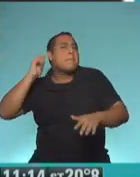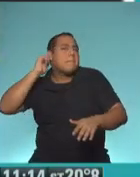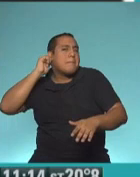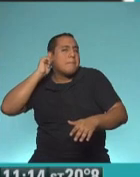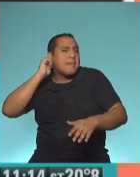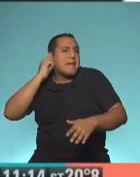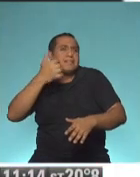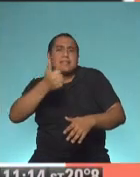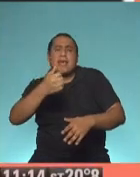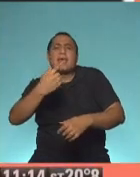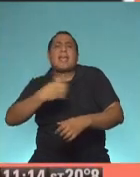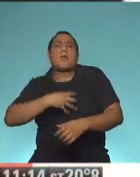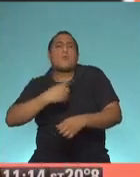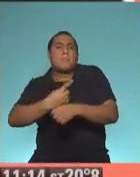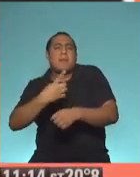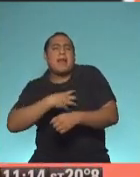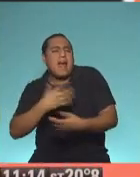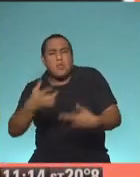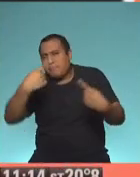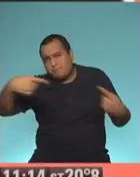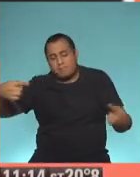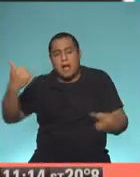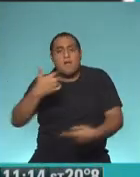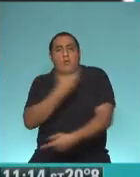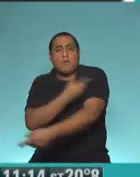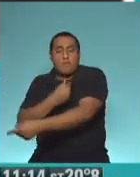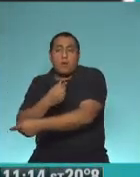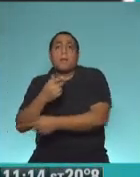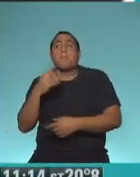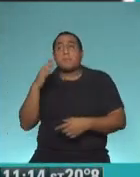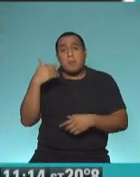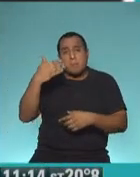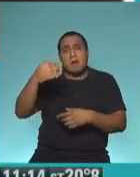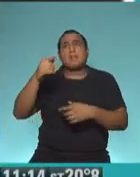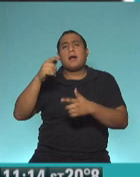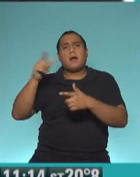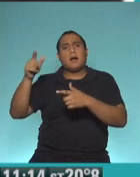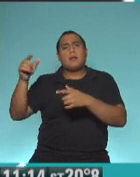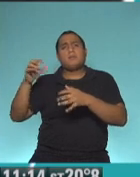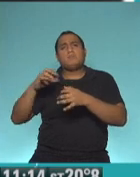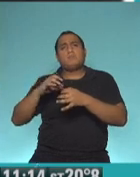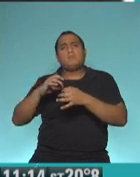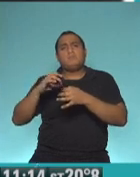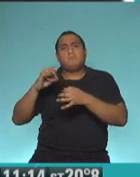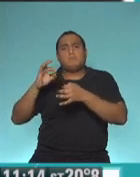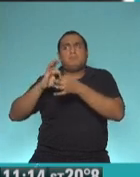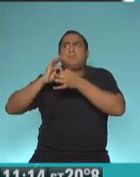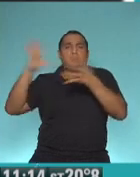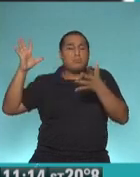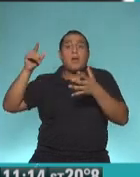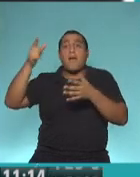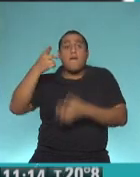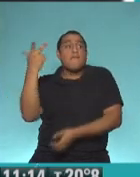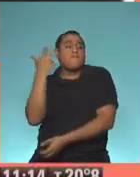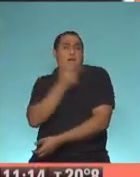En un momento hubo un movimiento en Japón nacionalista muy fuerte antivacunas y se retiró la vacuna de los chicos.